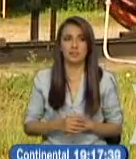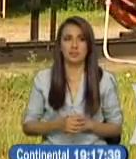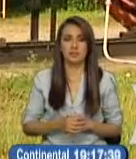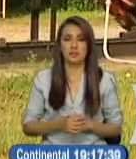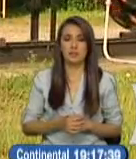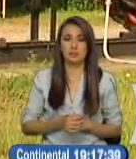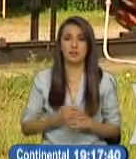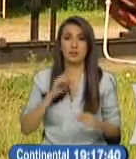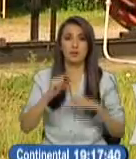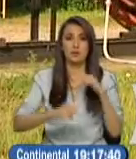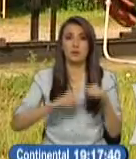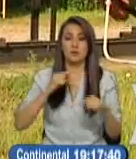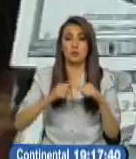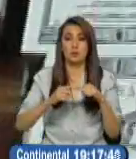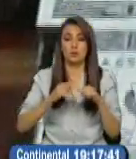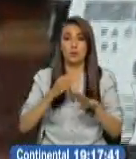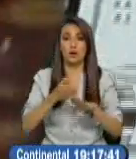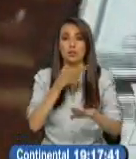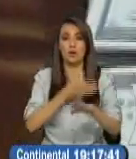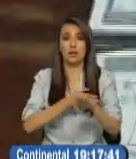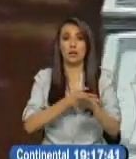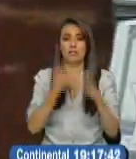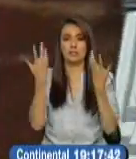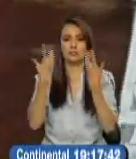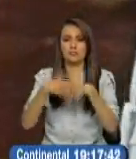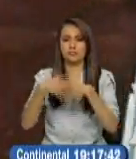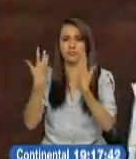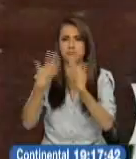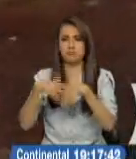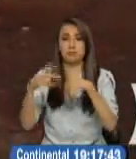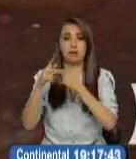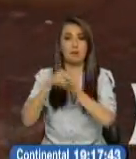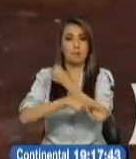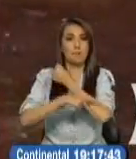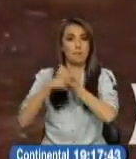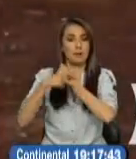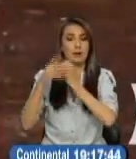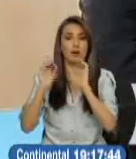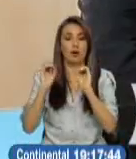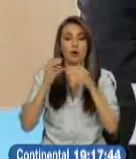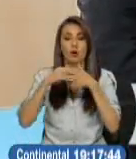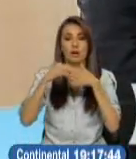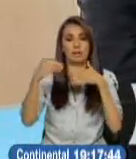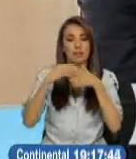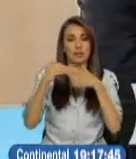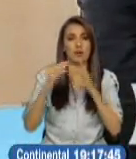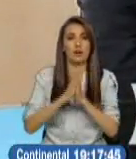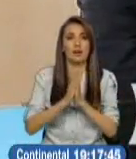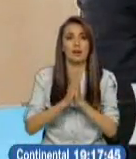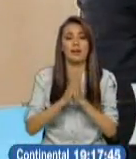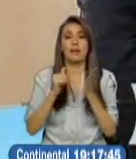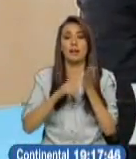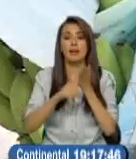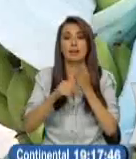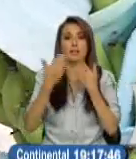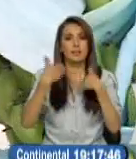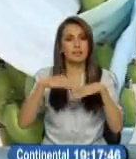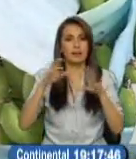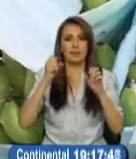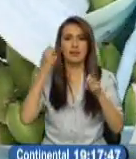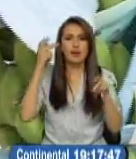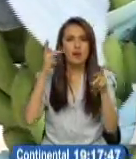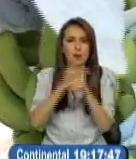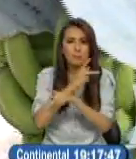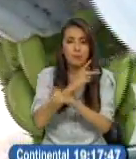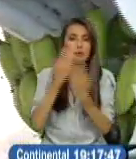Tras superar los shocks externos provocados por la caída del precio del crudo y la revalorización del dólar, Víctor Hugo Albán considera que lo peor ya pasó y que el